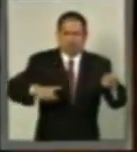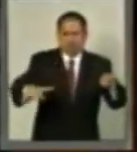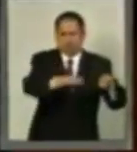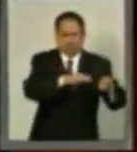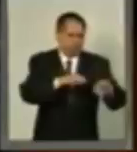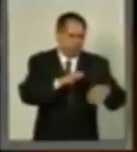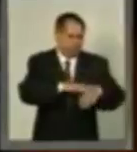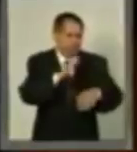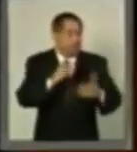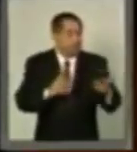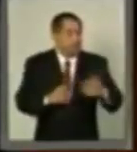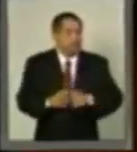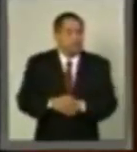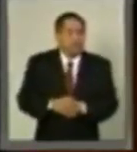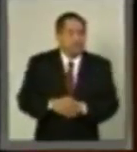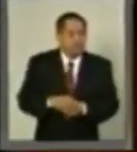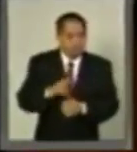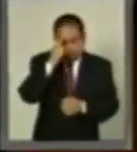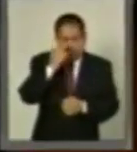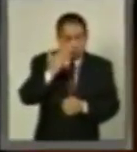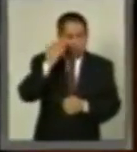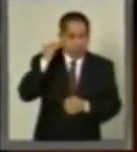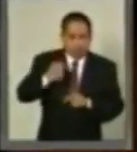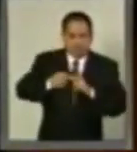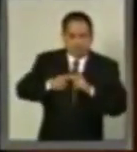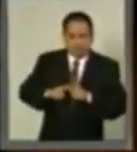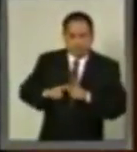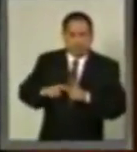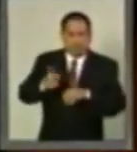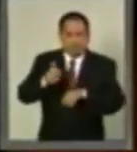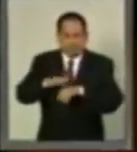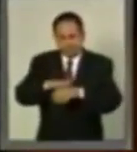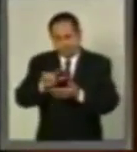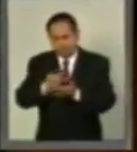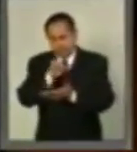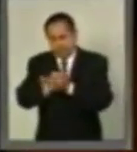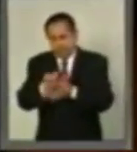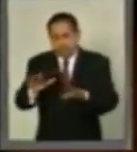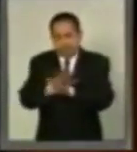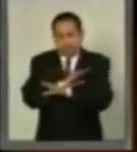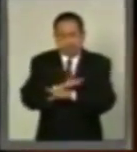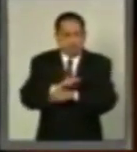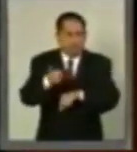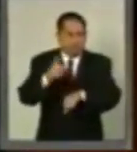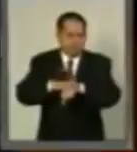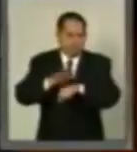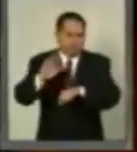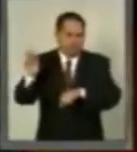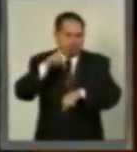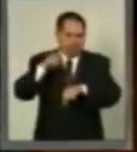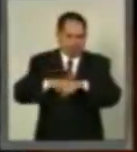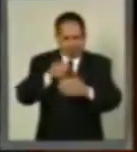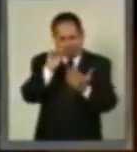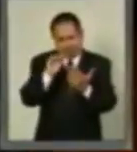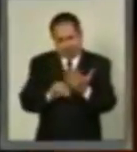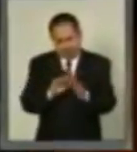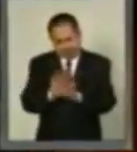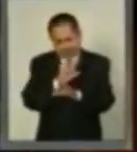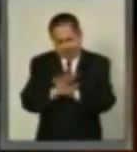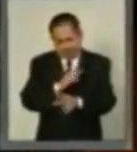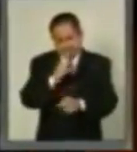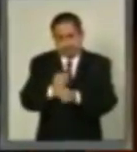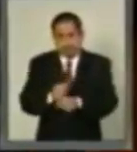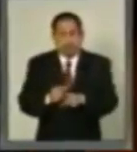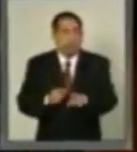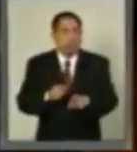recordar que al inicio de esta administración se modificó la Ley Orgánica de la Administración Pública Federal, que